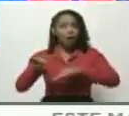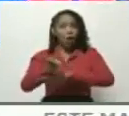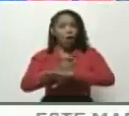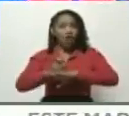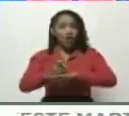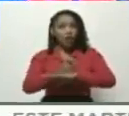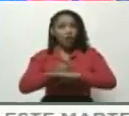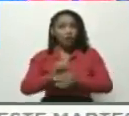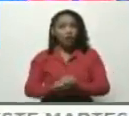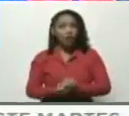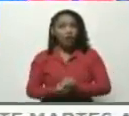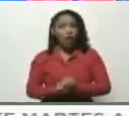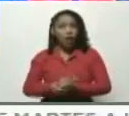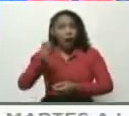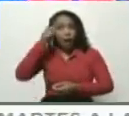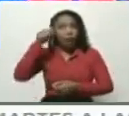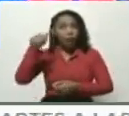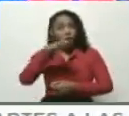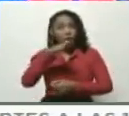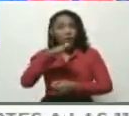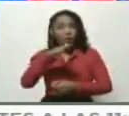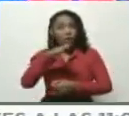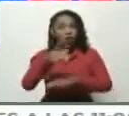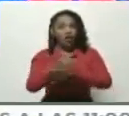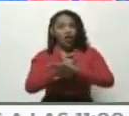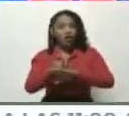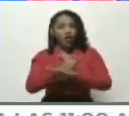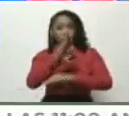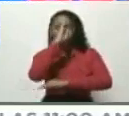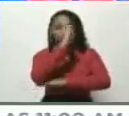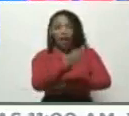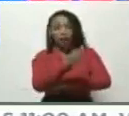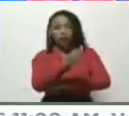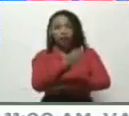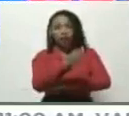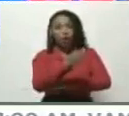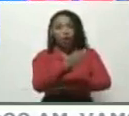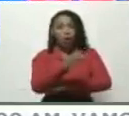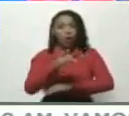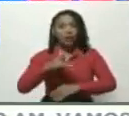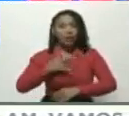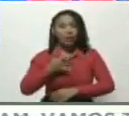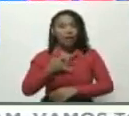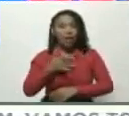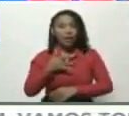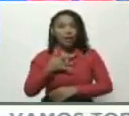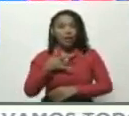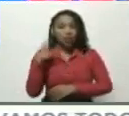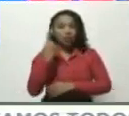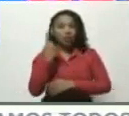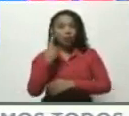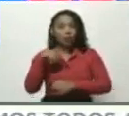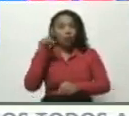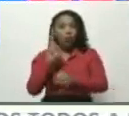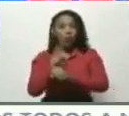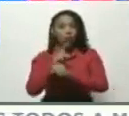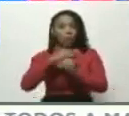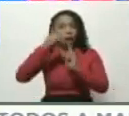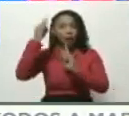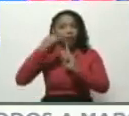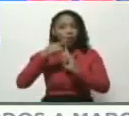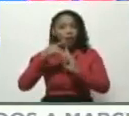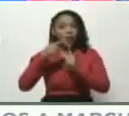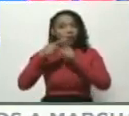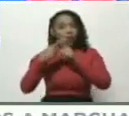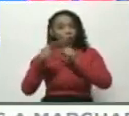gobierno. El pueblo gobernará directamente. Es el sentido no solamente de esta plataforma, sino de